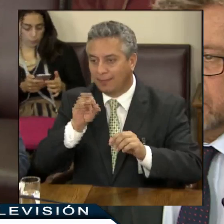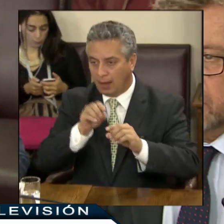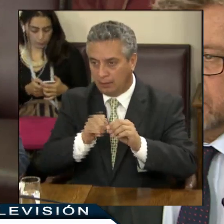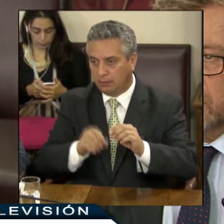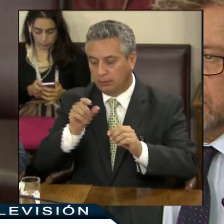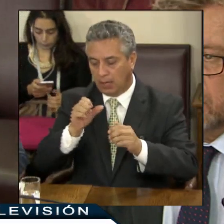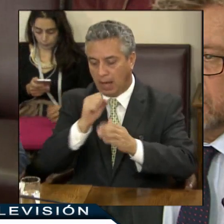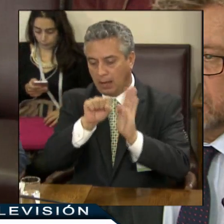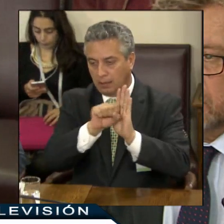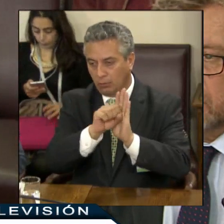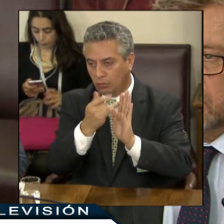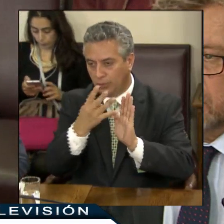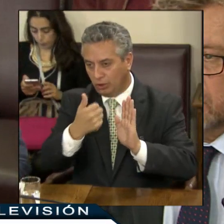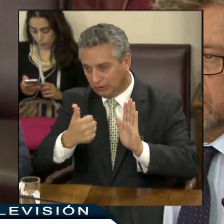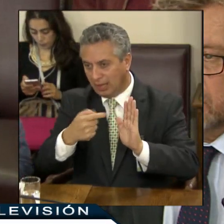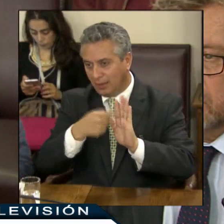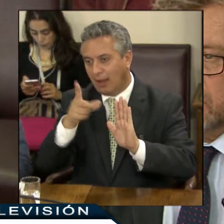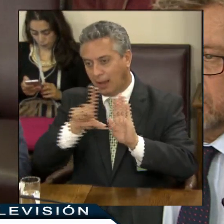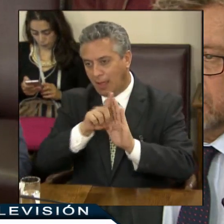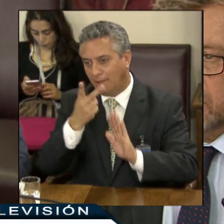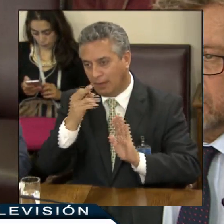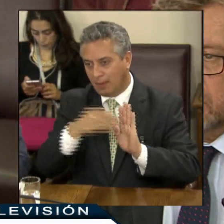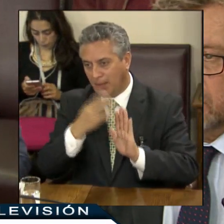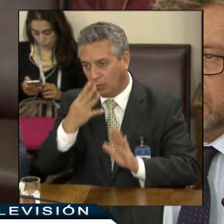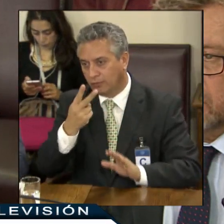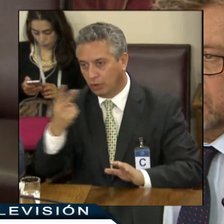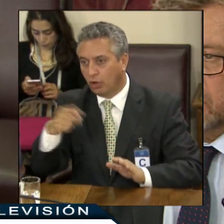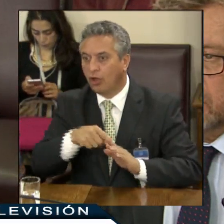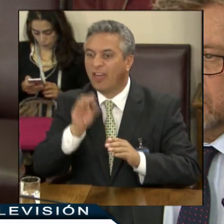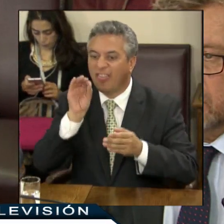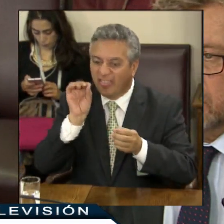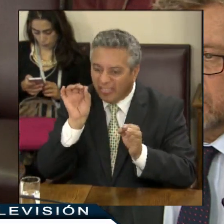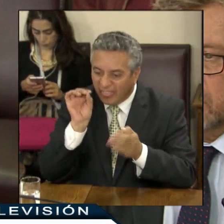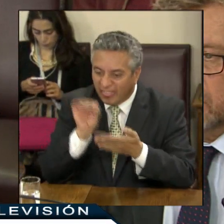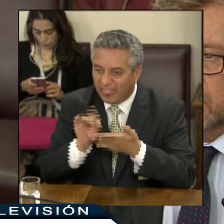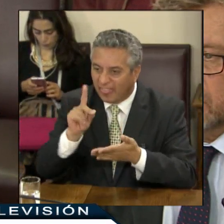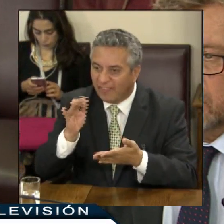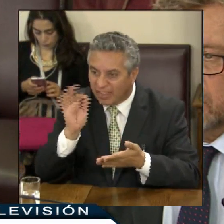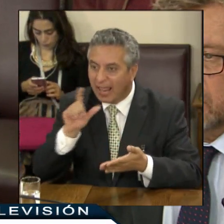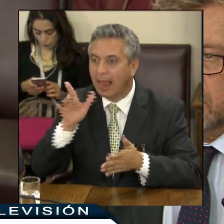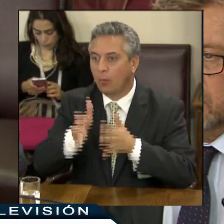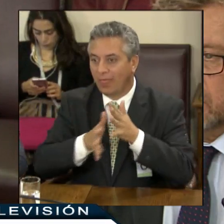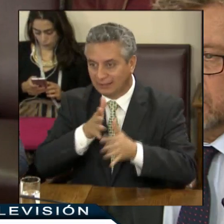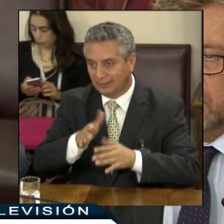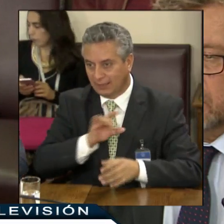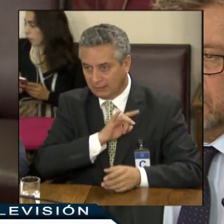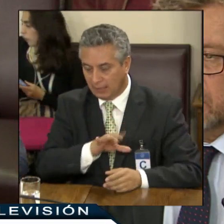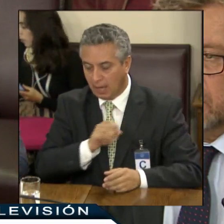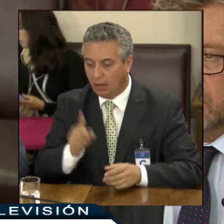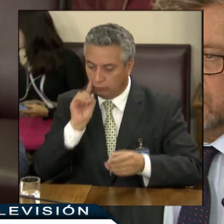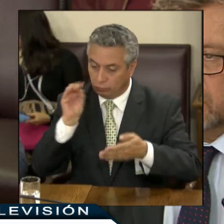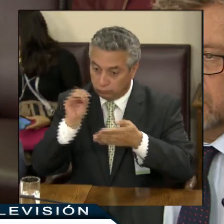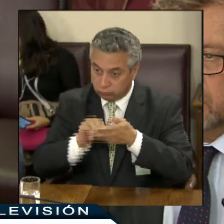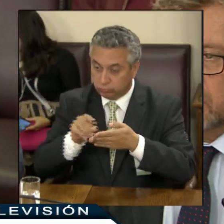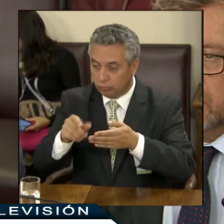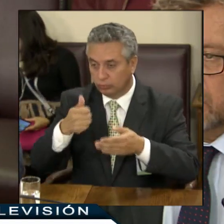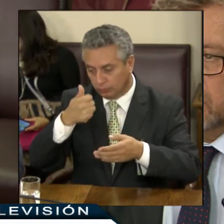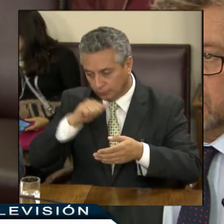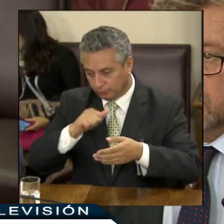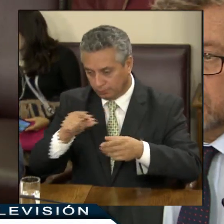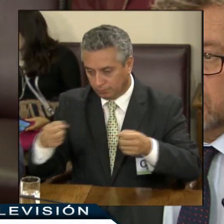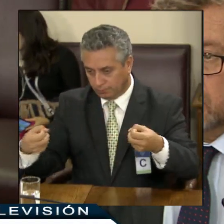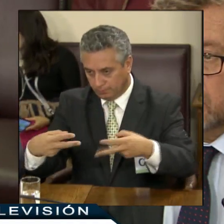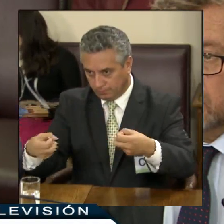ley 20422 en las cuales se define lengua de señas chilena se define subtitulado oculto Close caption